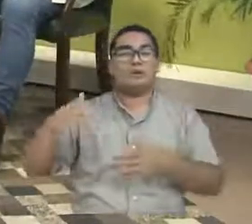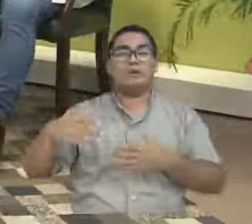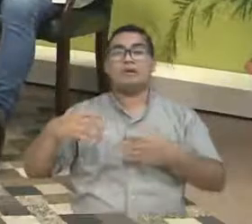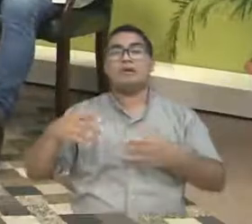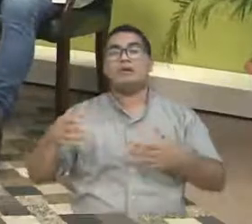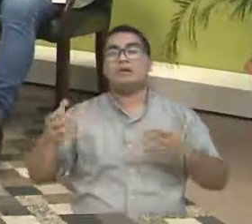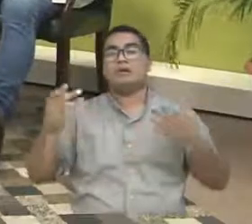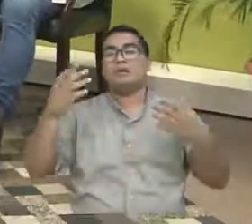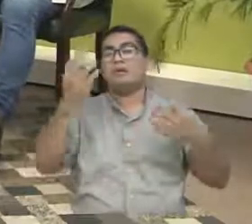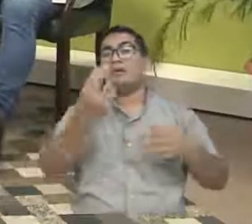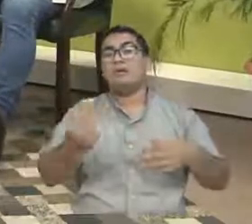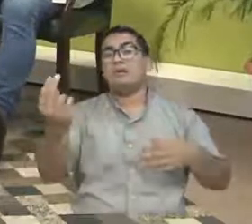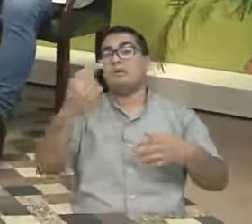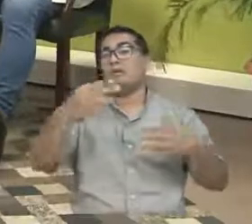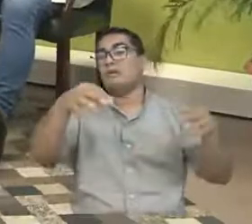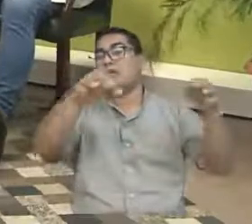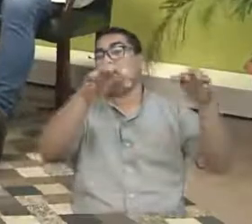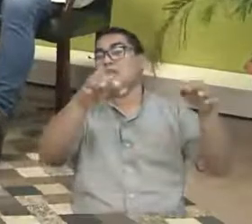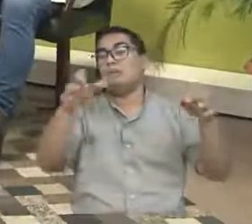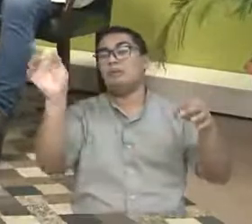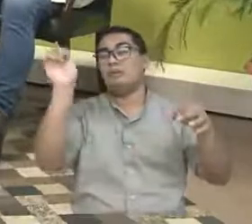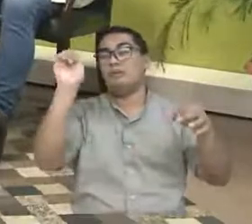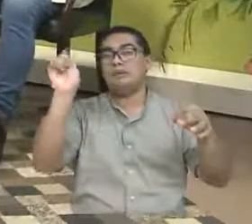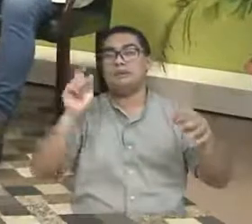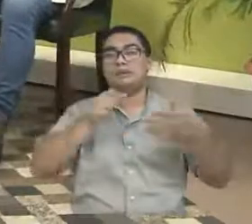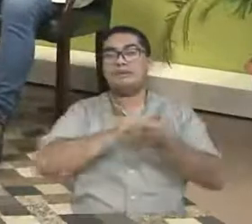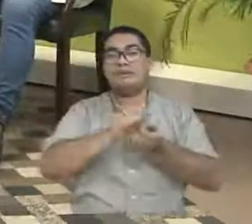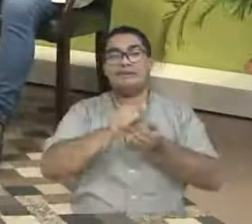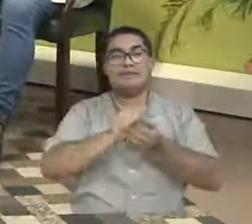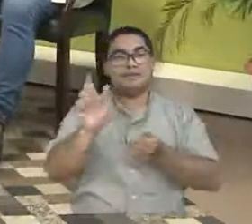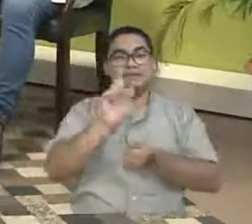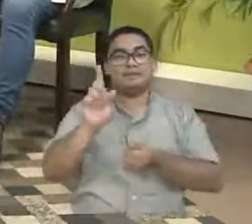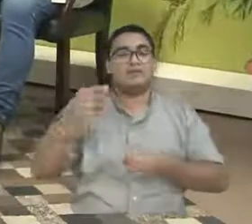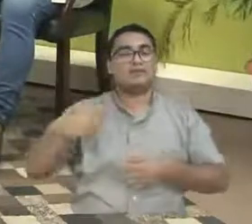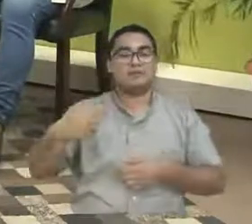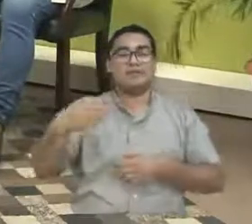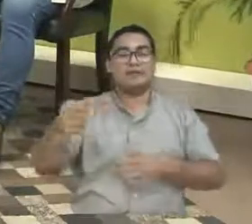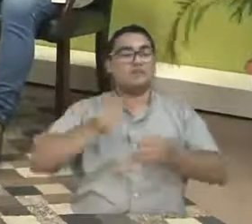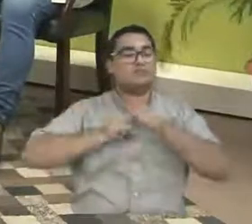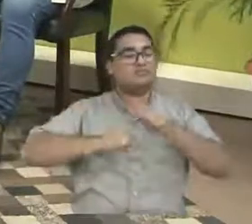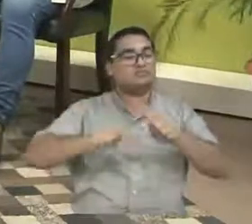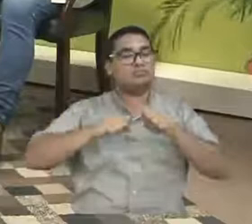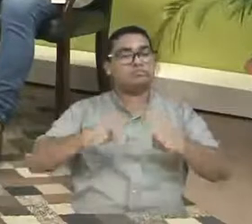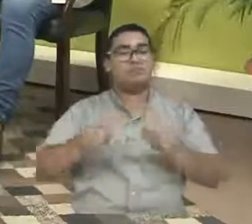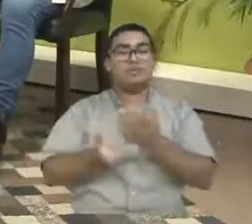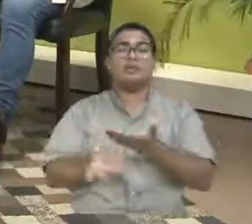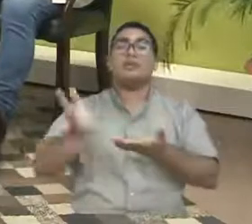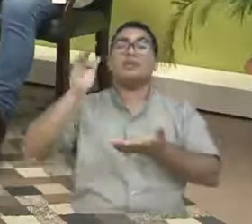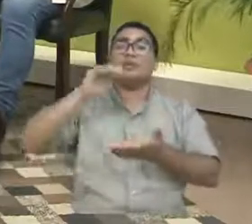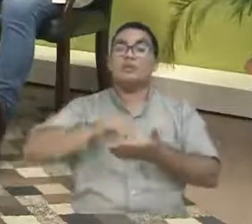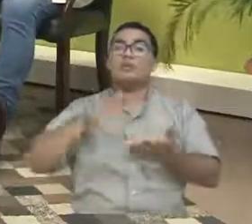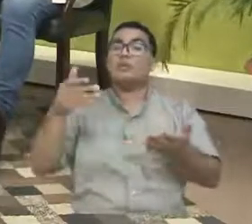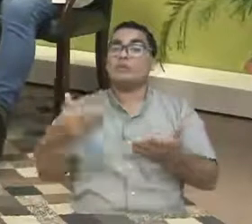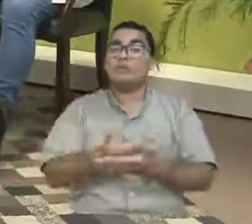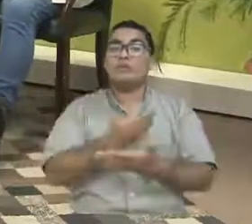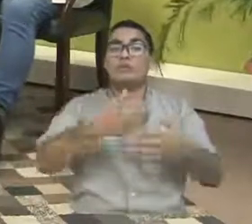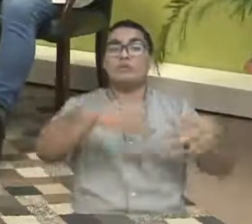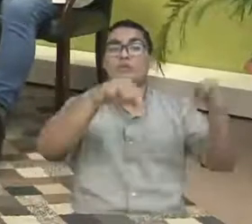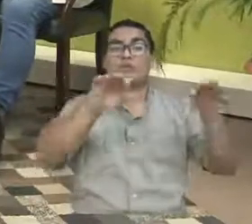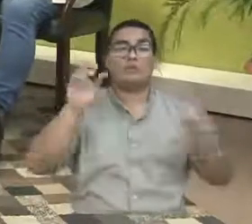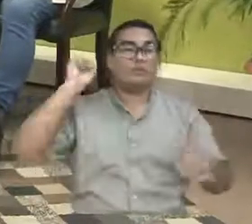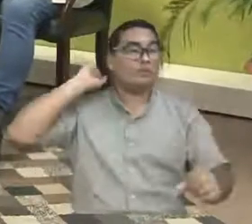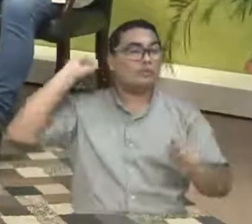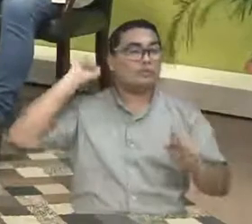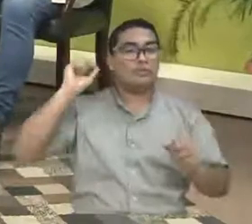Sí. Hay personas que se les olvida lavarla. No, preferiblemente es retirarla diario, lavarla diario y volver a poner otra toalla. Por lo menos es